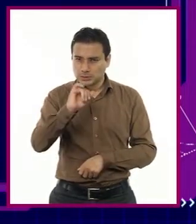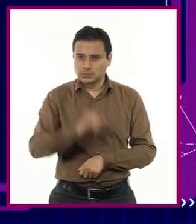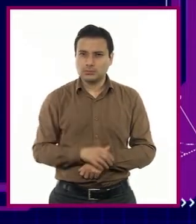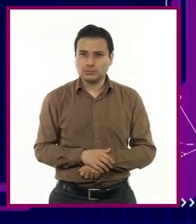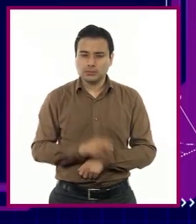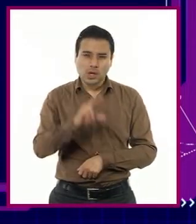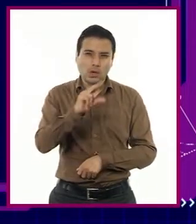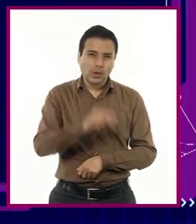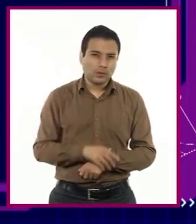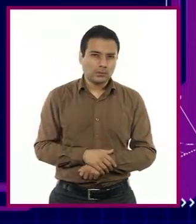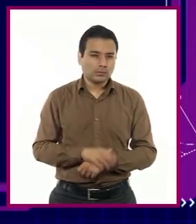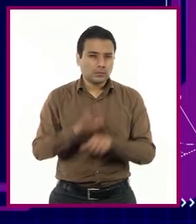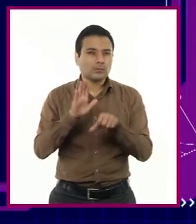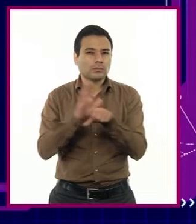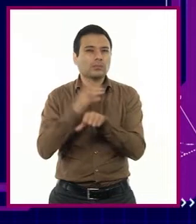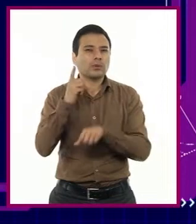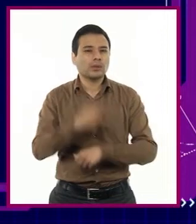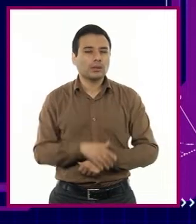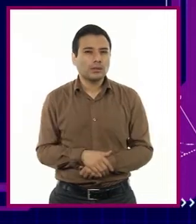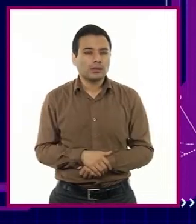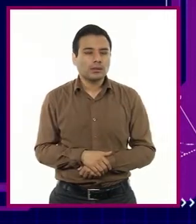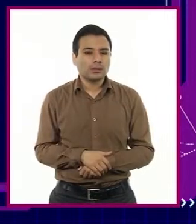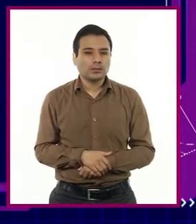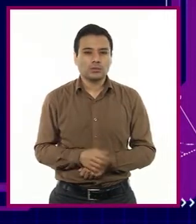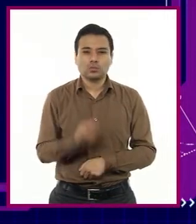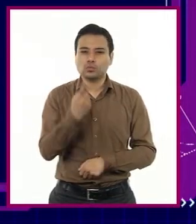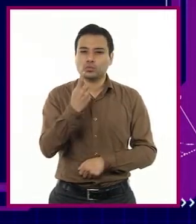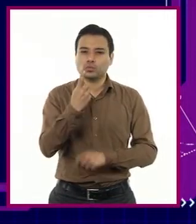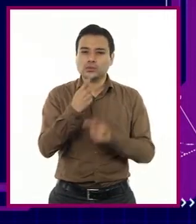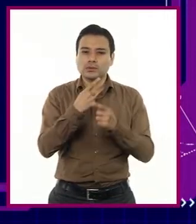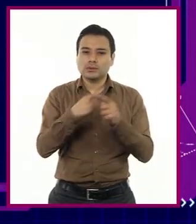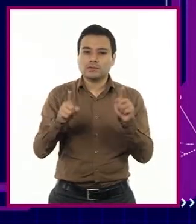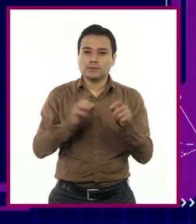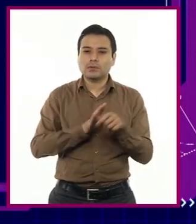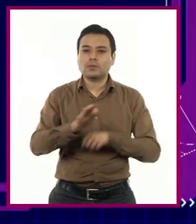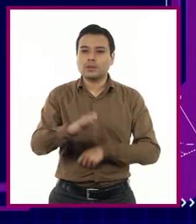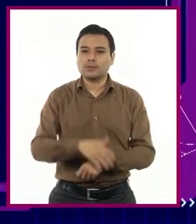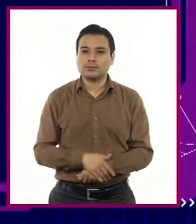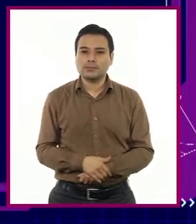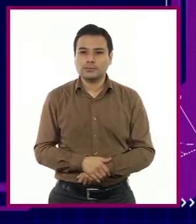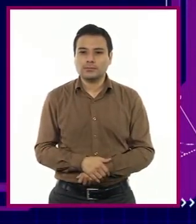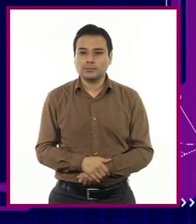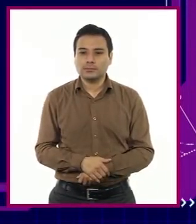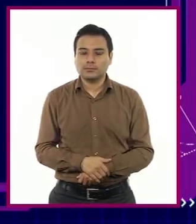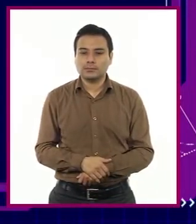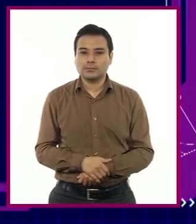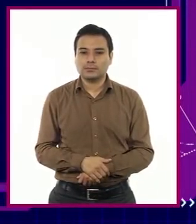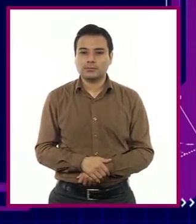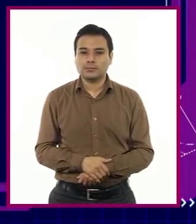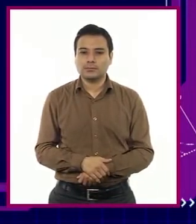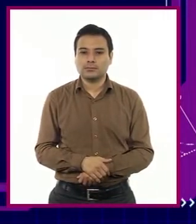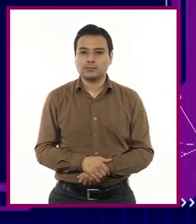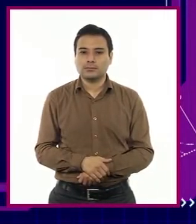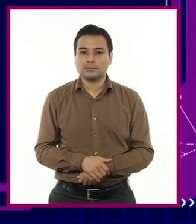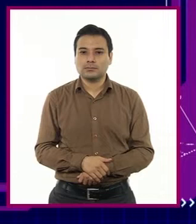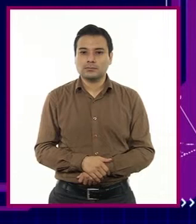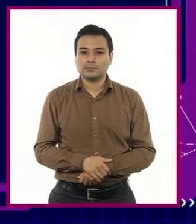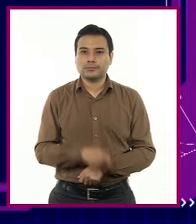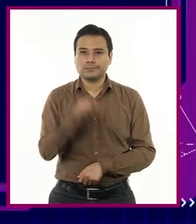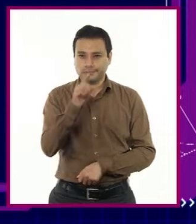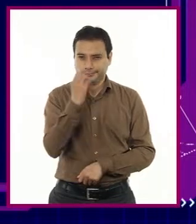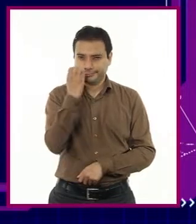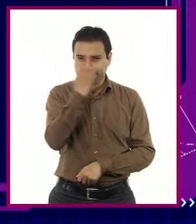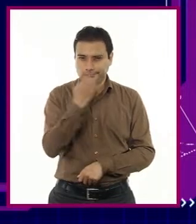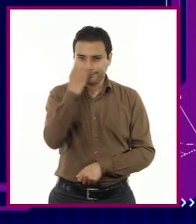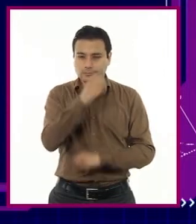por qué no? ¿Cuál de ellos no es congruente con los otros dos? Si observan detenidamente el